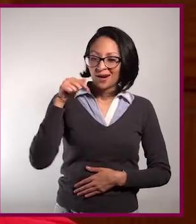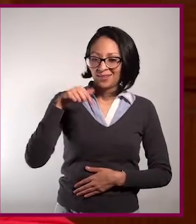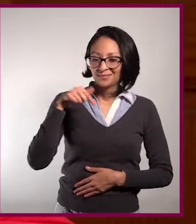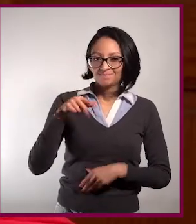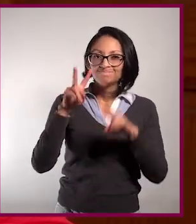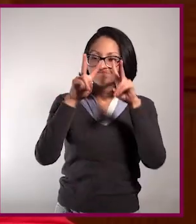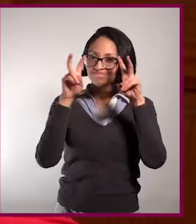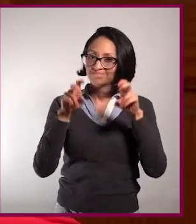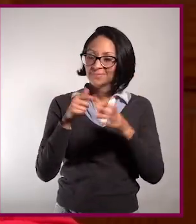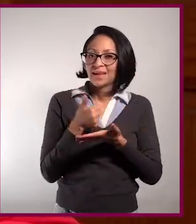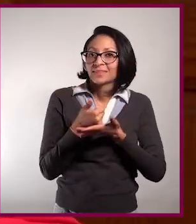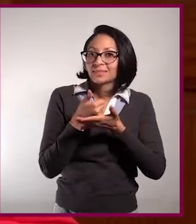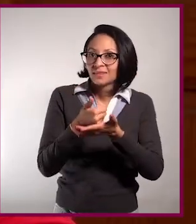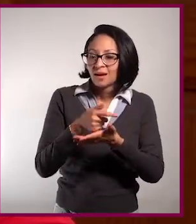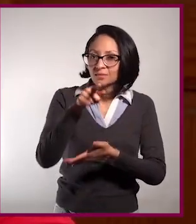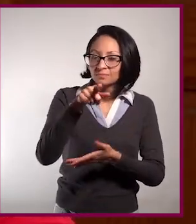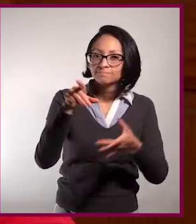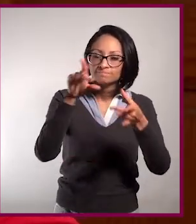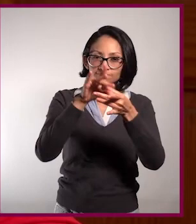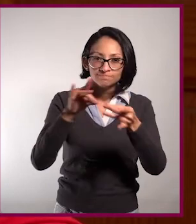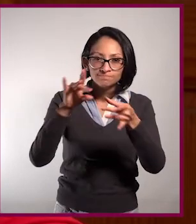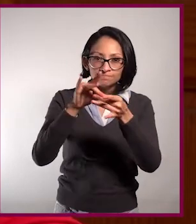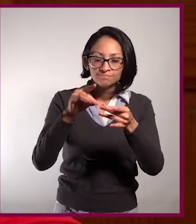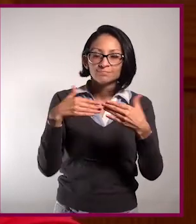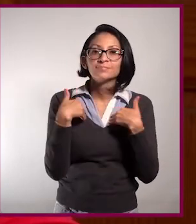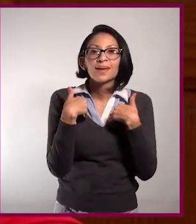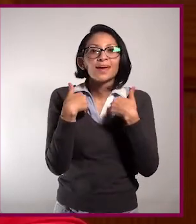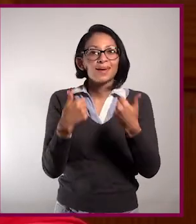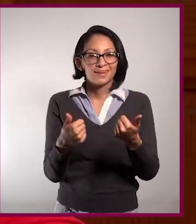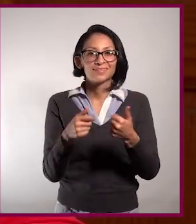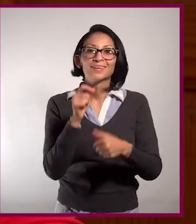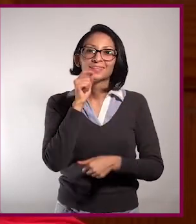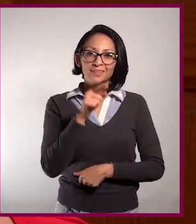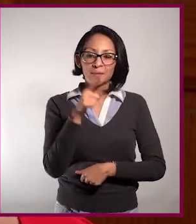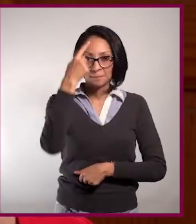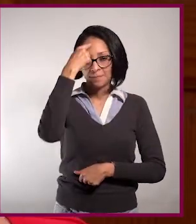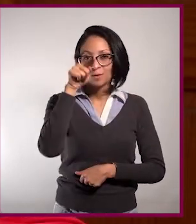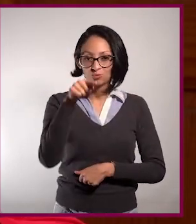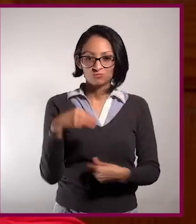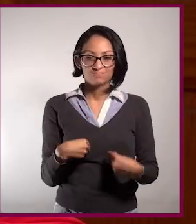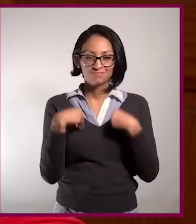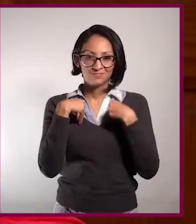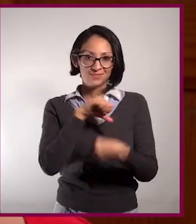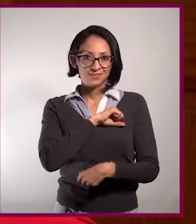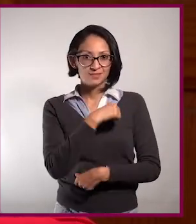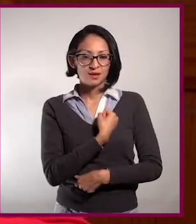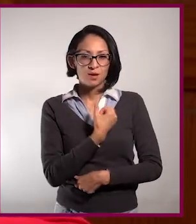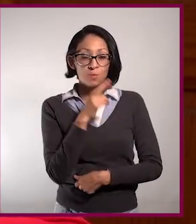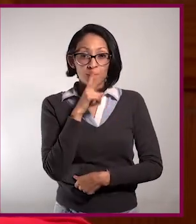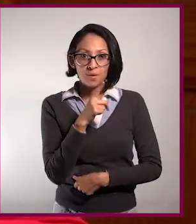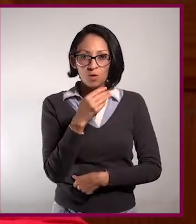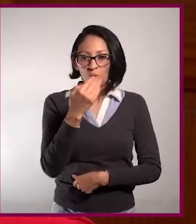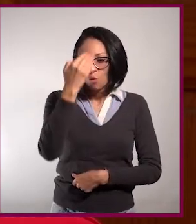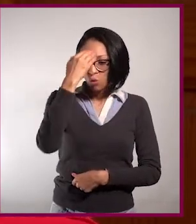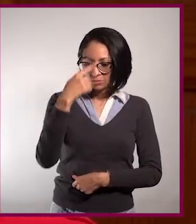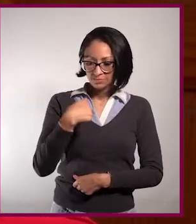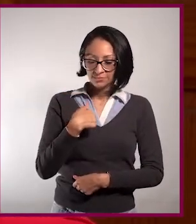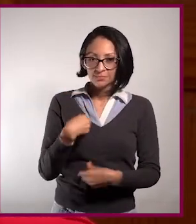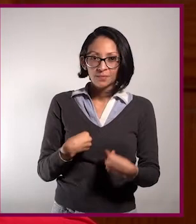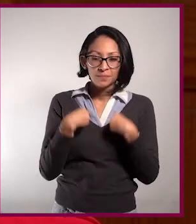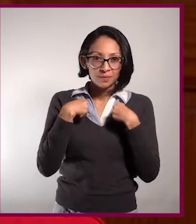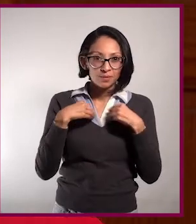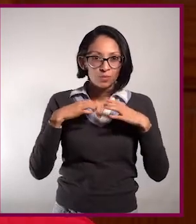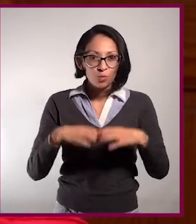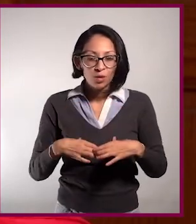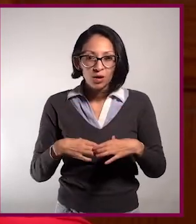Esperamos que este capítulo te ayude en tu vida cotidiana y que te sirva para construir una vida más saludable. Conocer nuestro cuerpo y nuestros